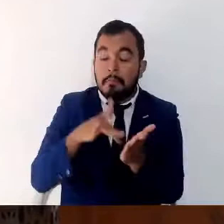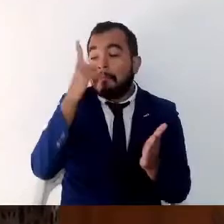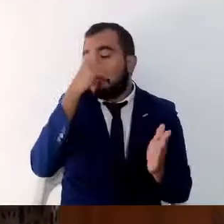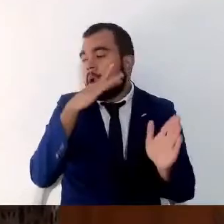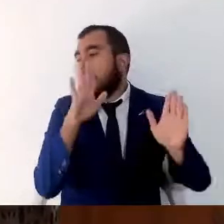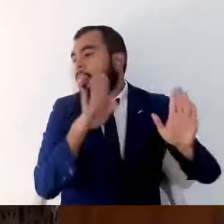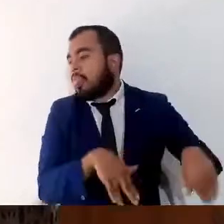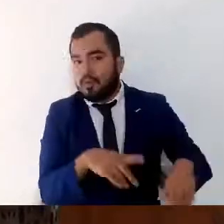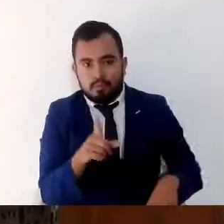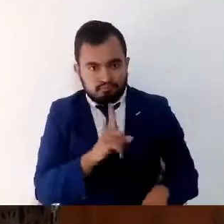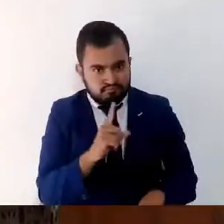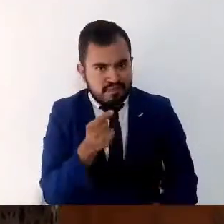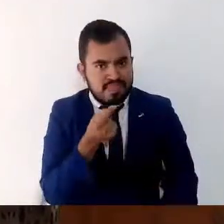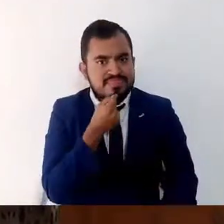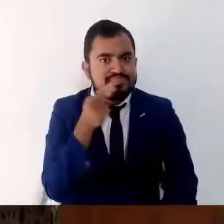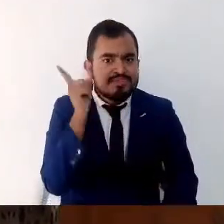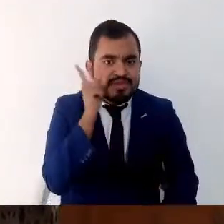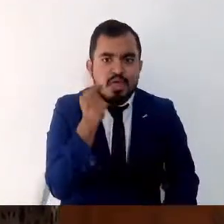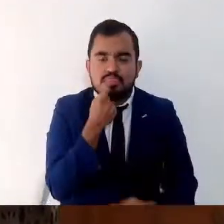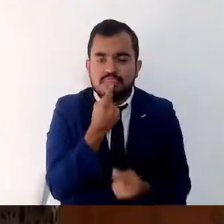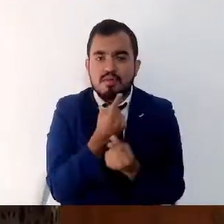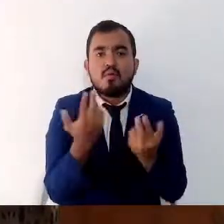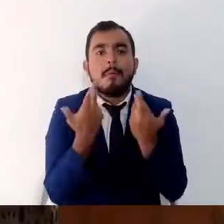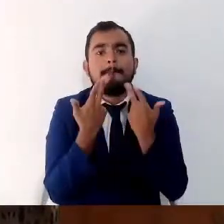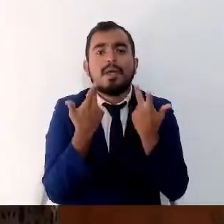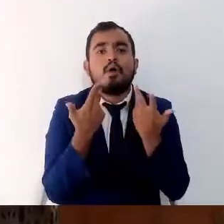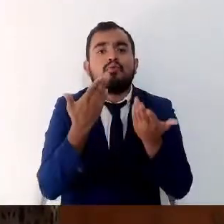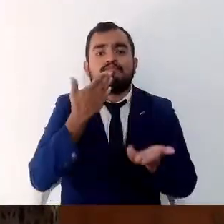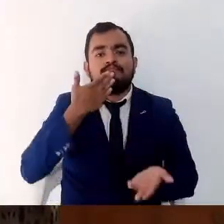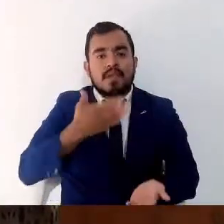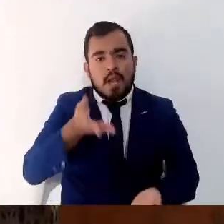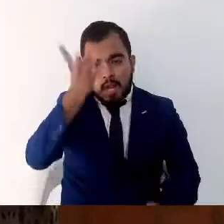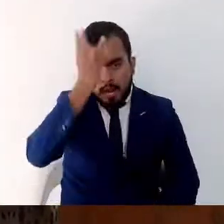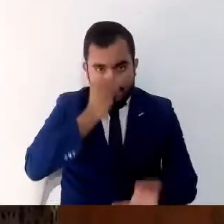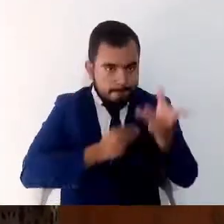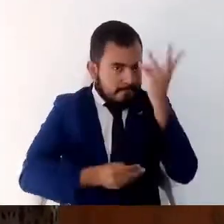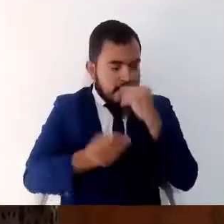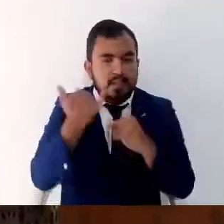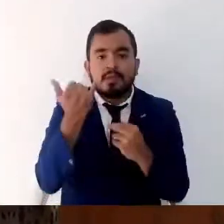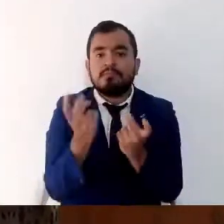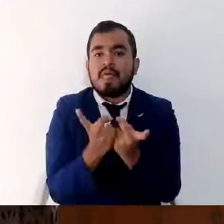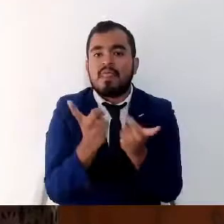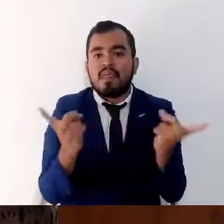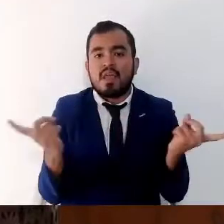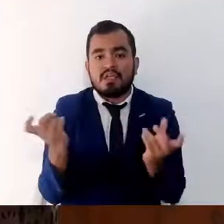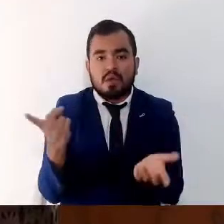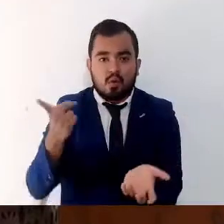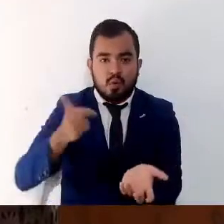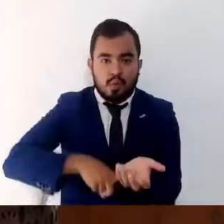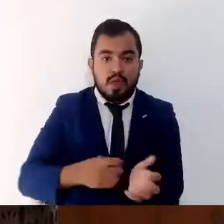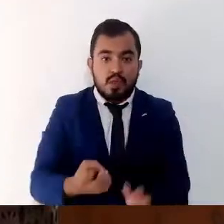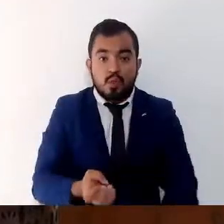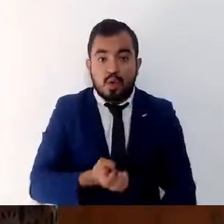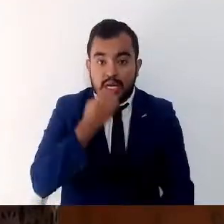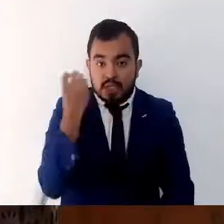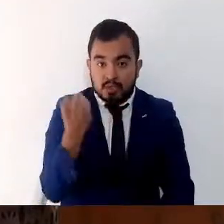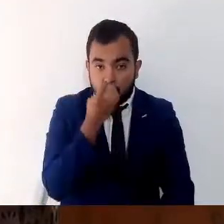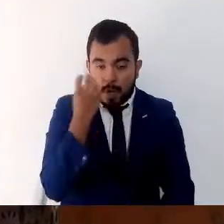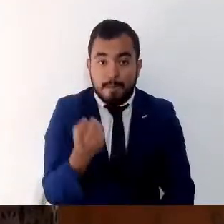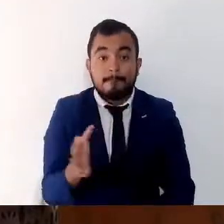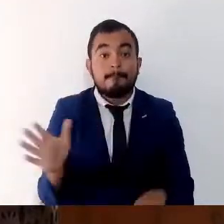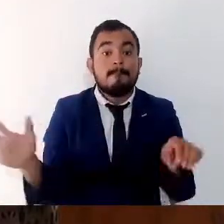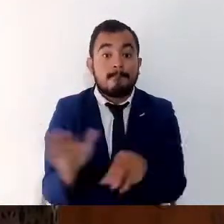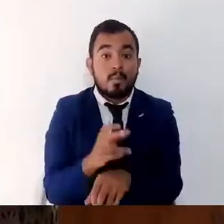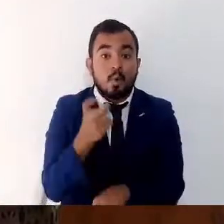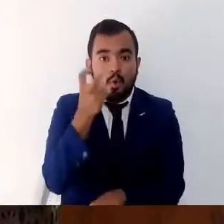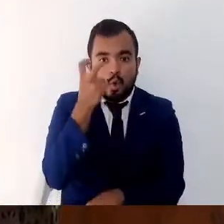mejores circunstancias para poder aprender y desarrollarse en las escuelas. Por eso, reconociendo que